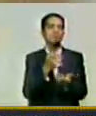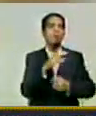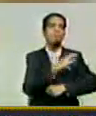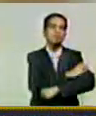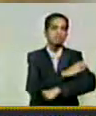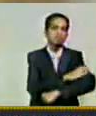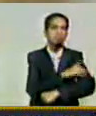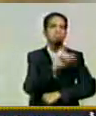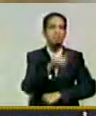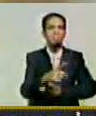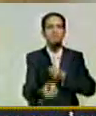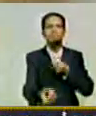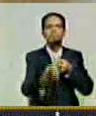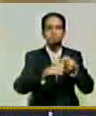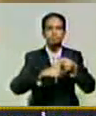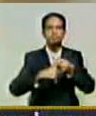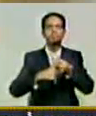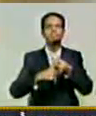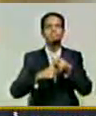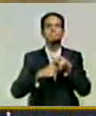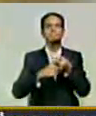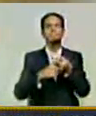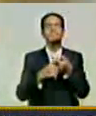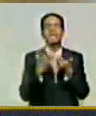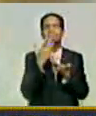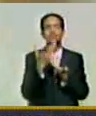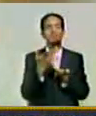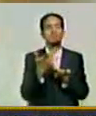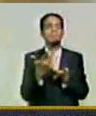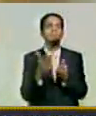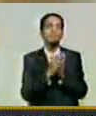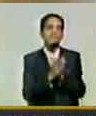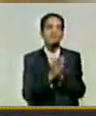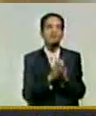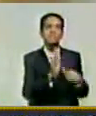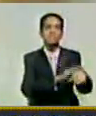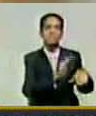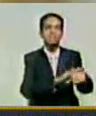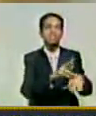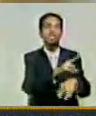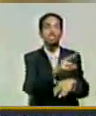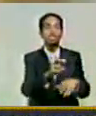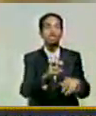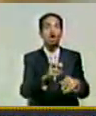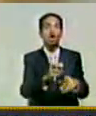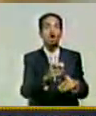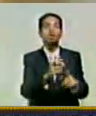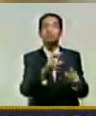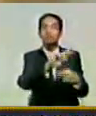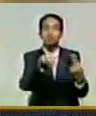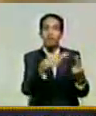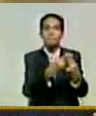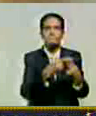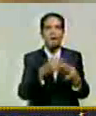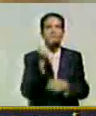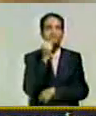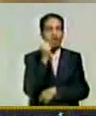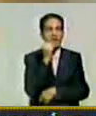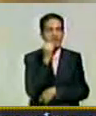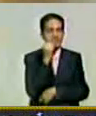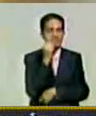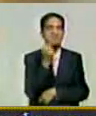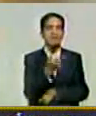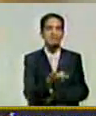ese compromiso que es importante, que no sean reincidentes en la violencia, sino todo lo contrario, que trabajen esas diferencias como los que están sentados en esta